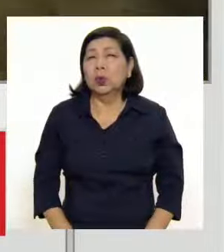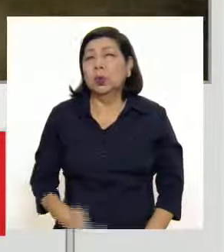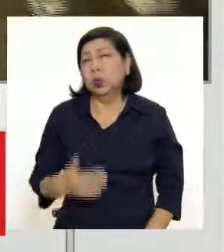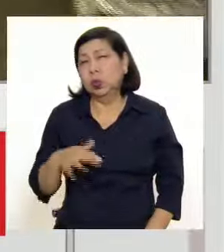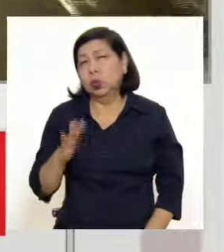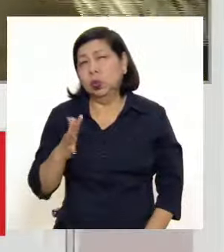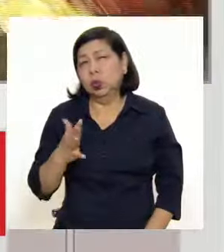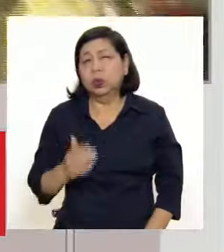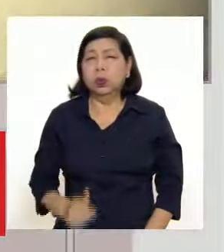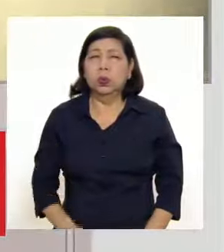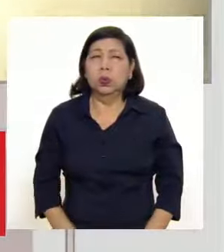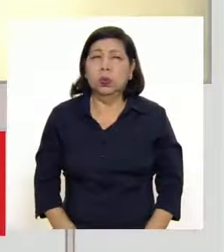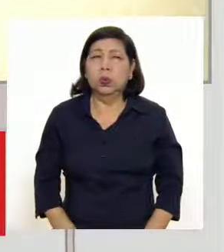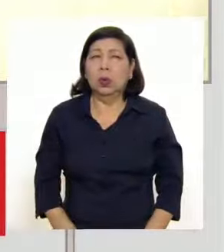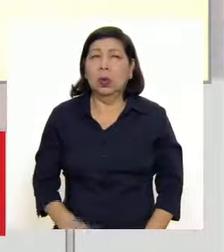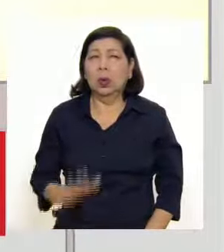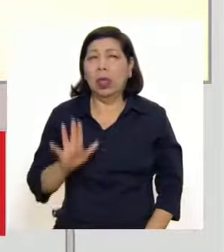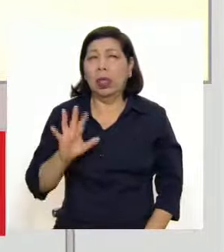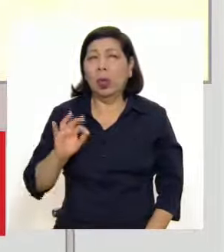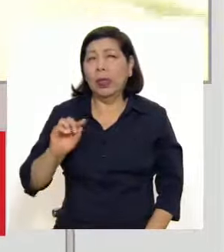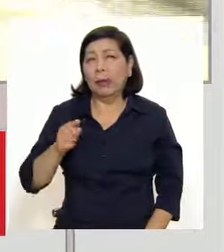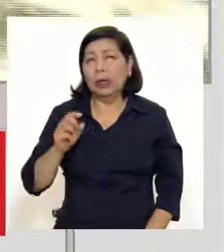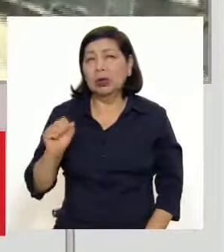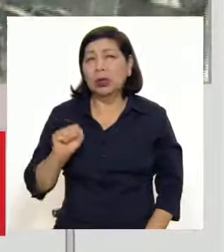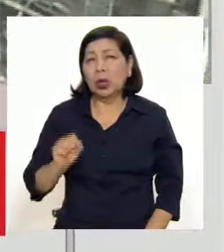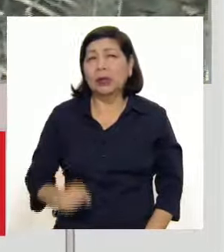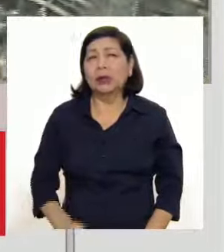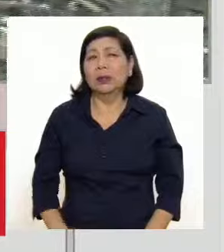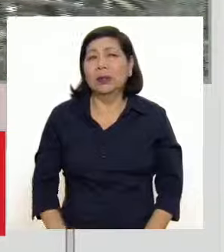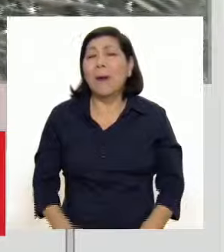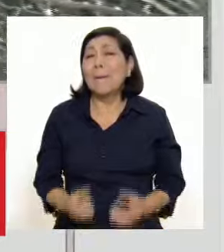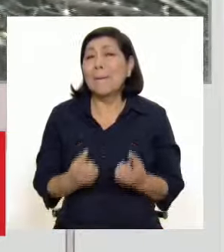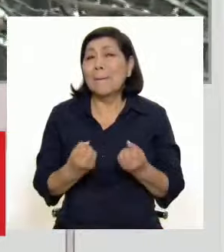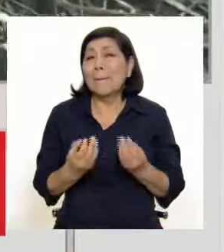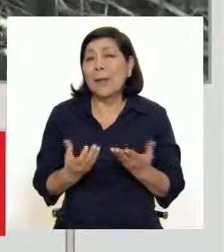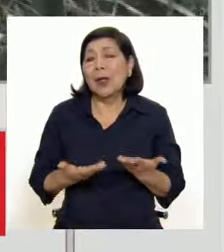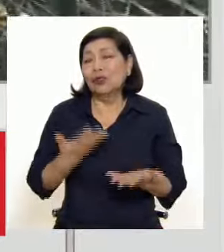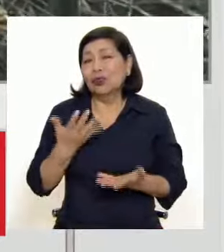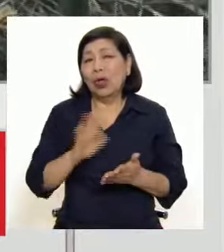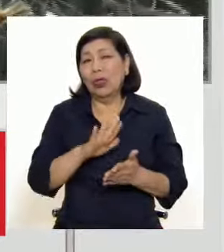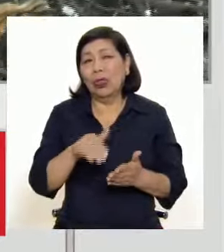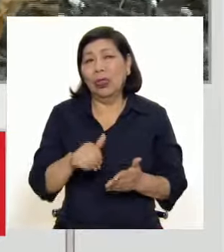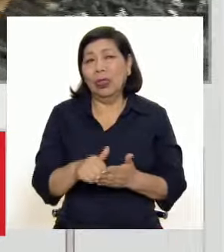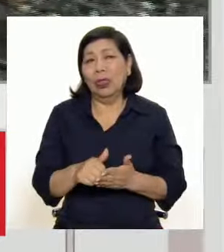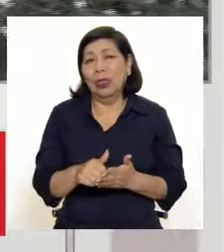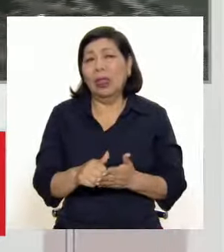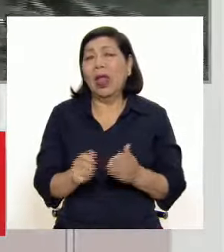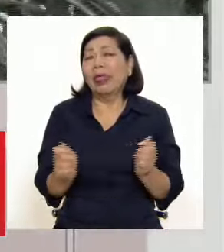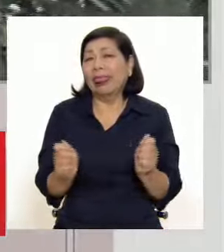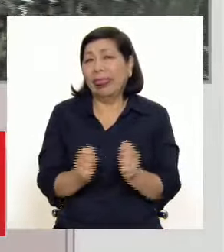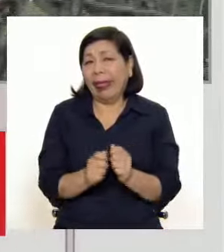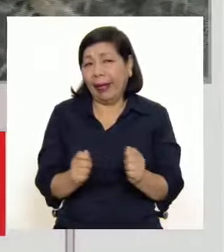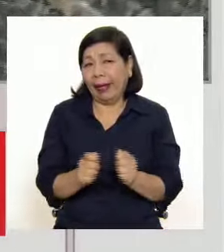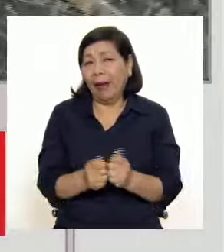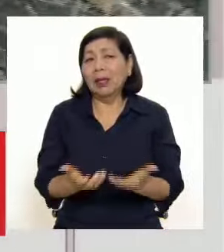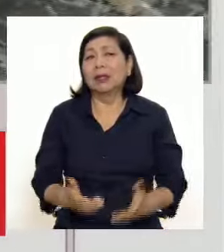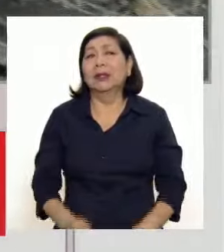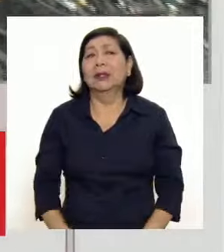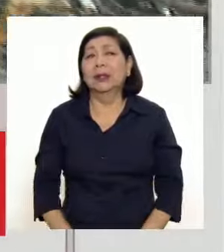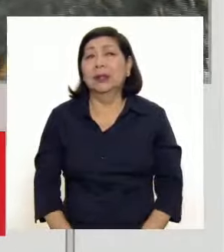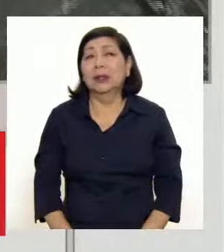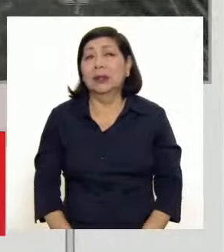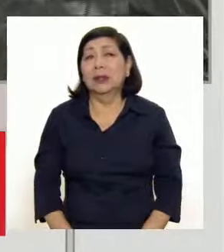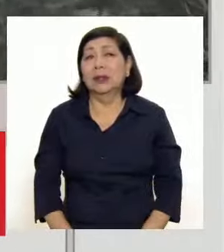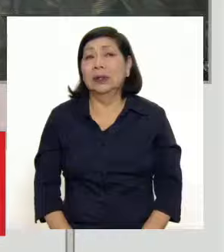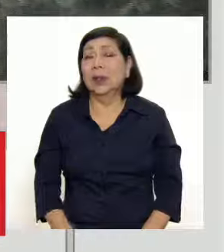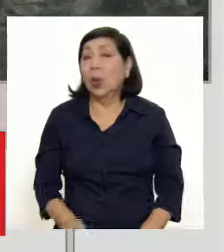Más o menos algo de 50 mil soles, así, porque era cantidad y se quemó todo. rollo de tela, así también. ¿Ustedes tenían